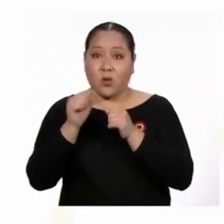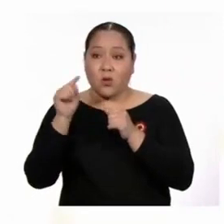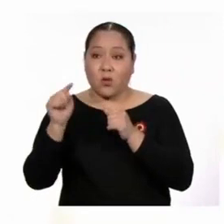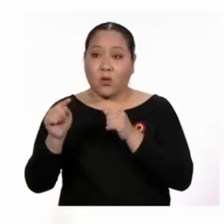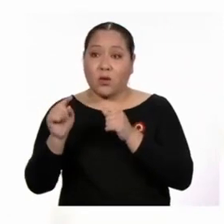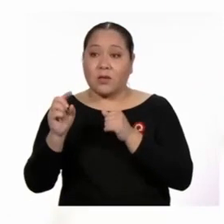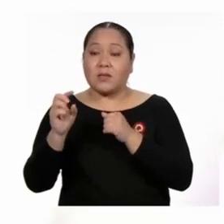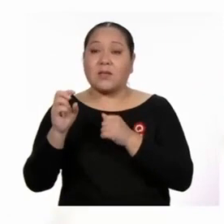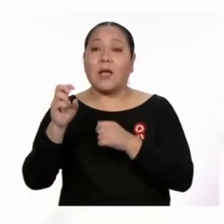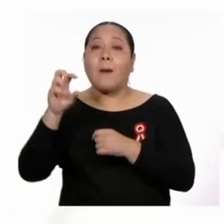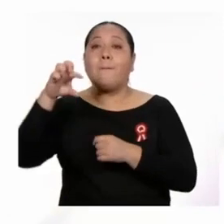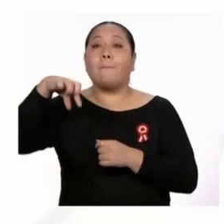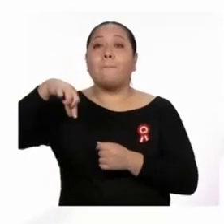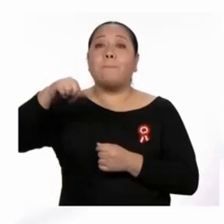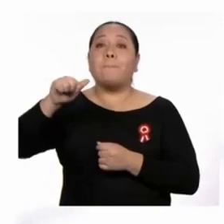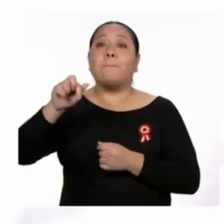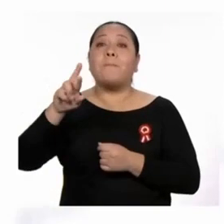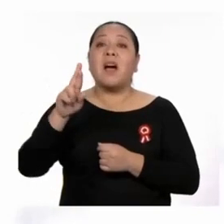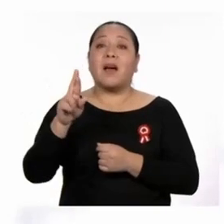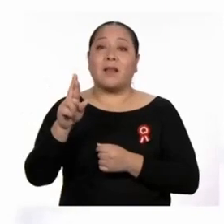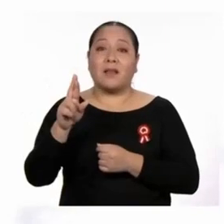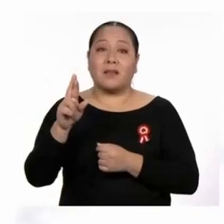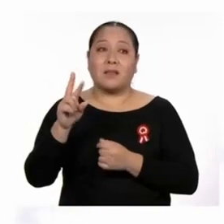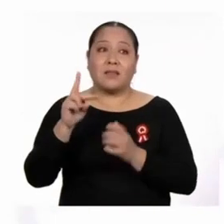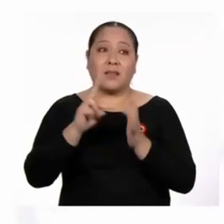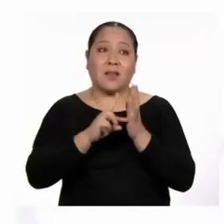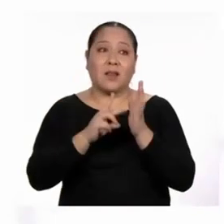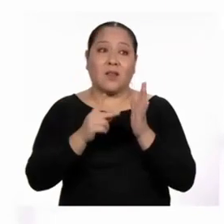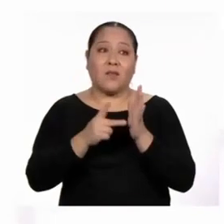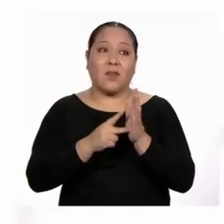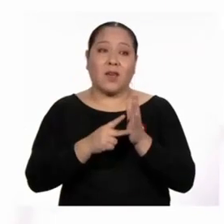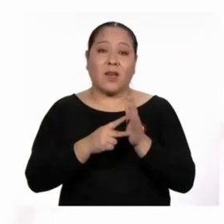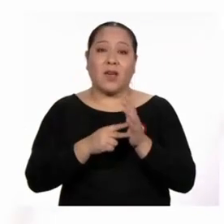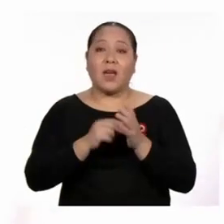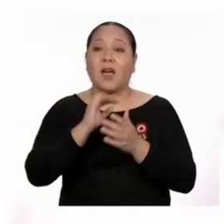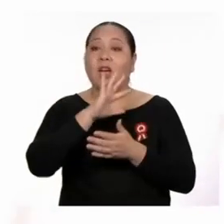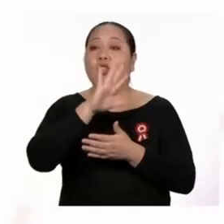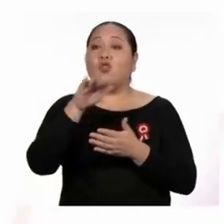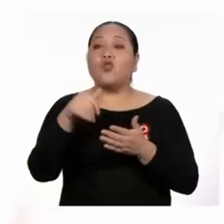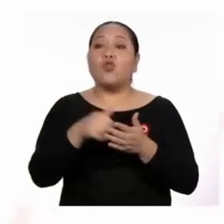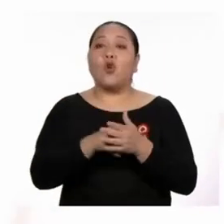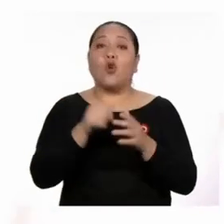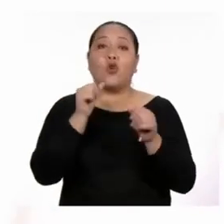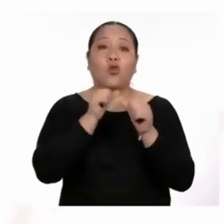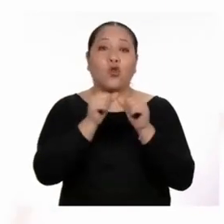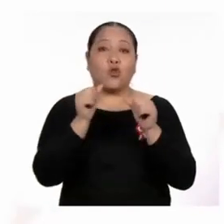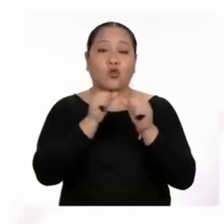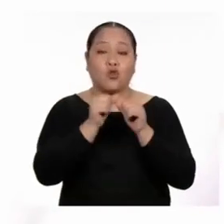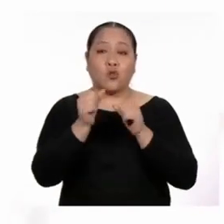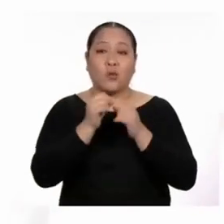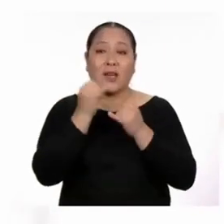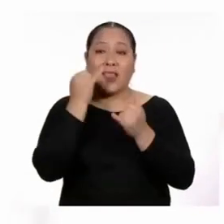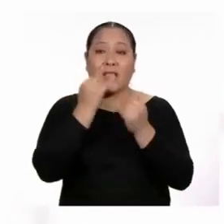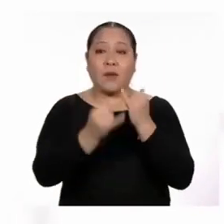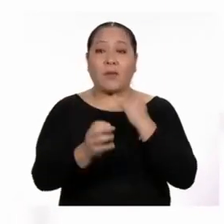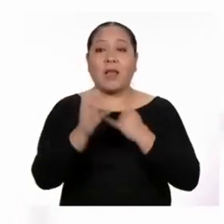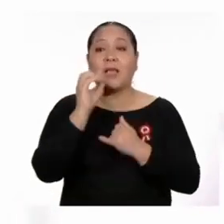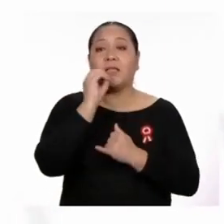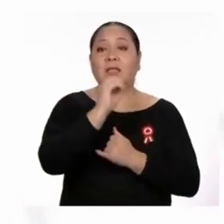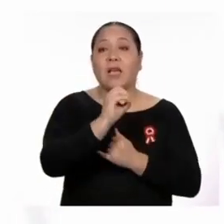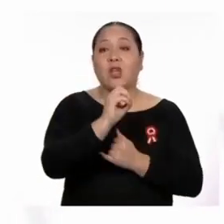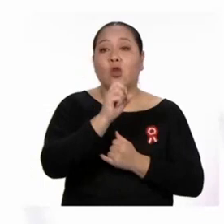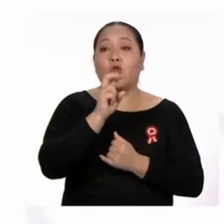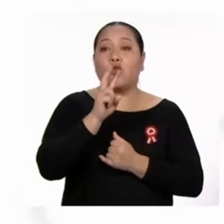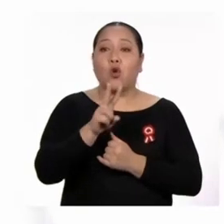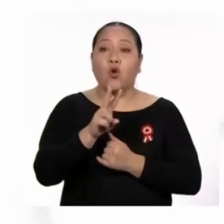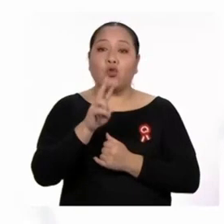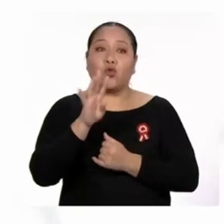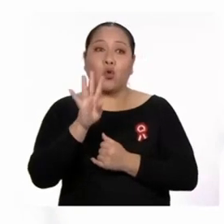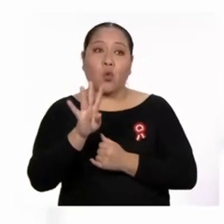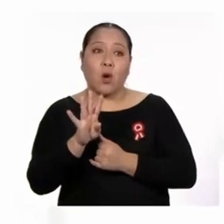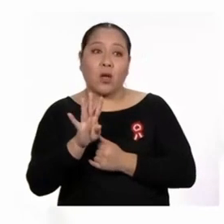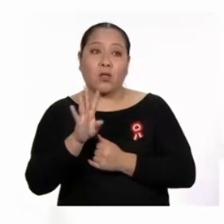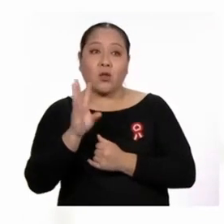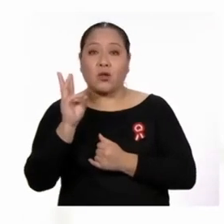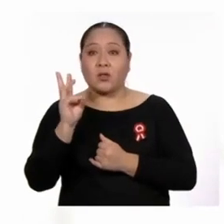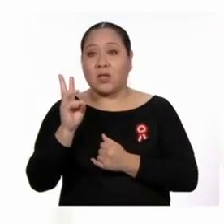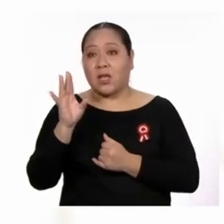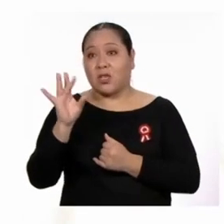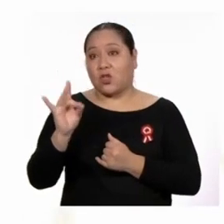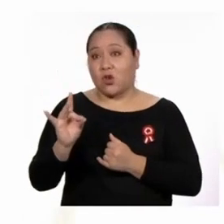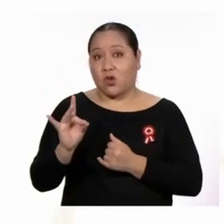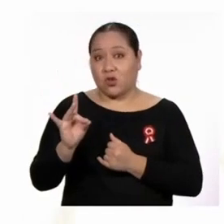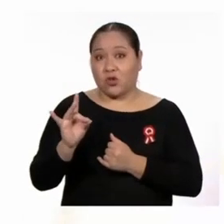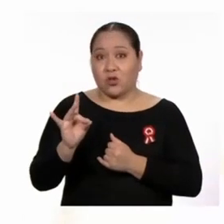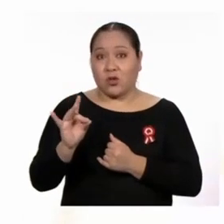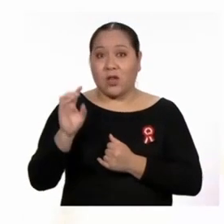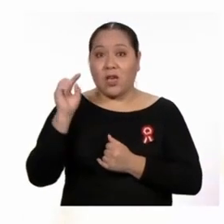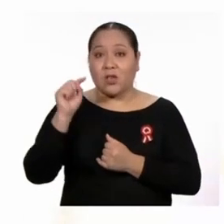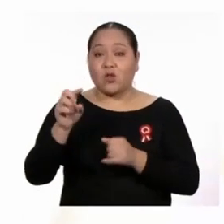es par. Eso quiere decir que todos los números que terminen en 0, 2, 4, 6 y